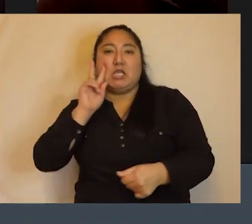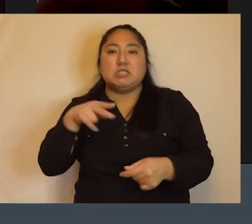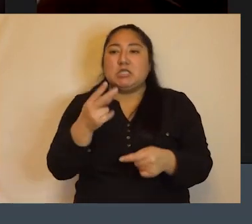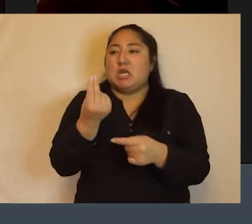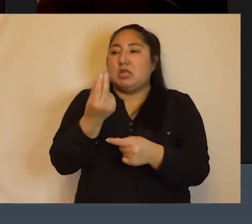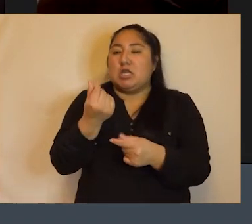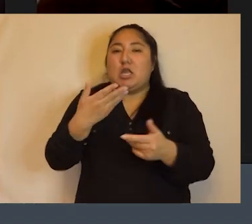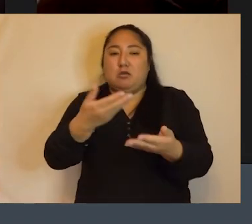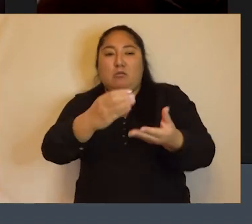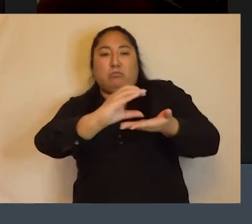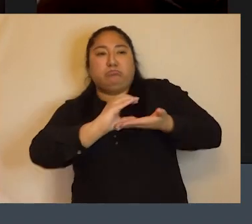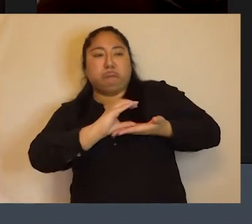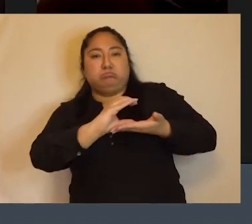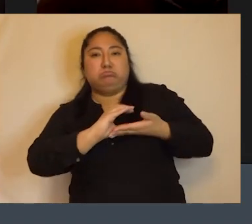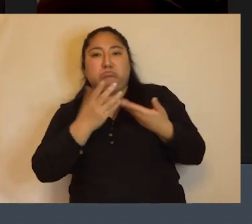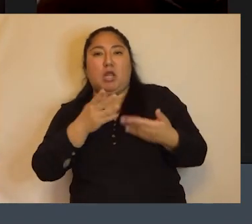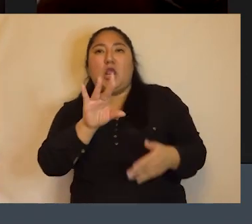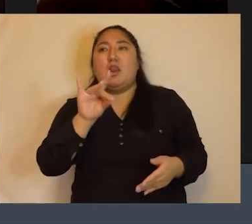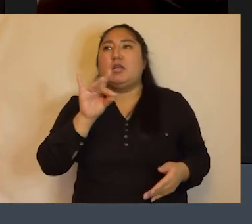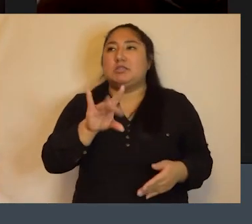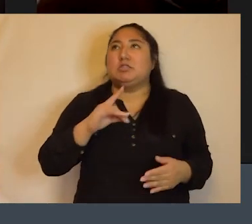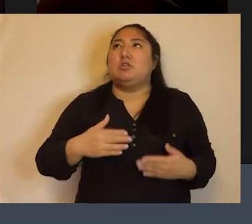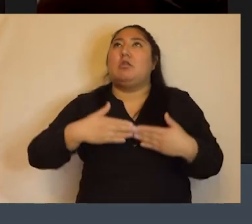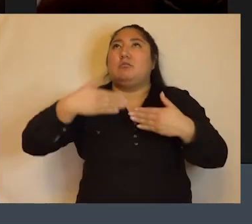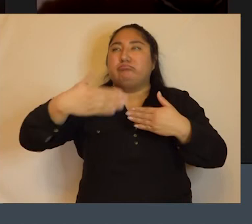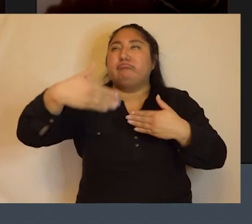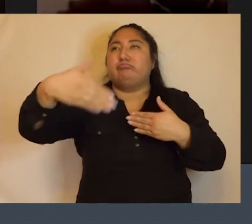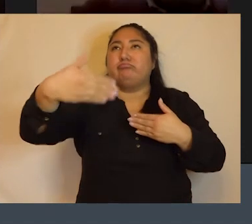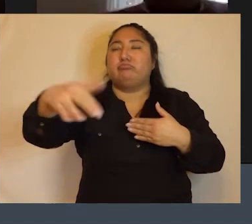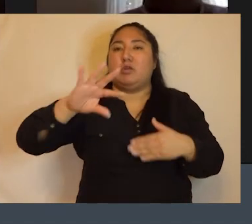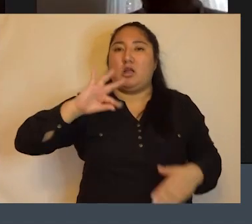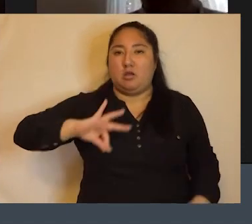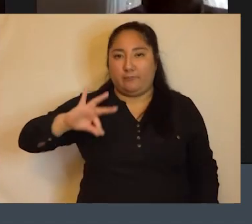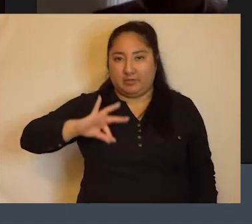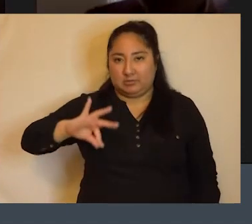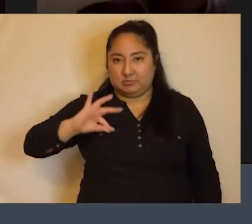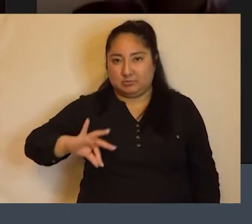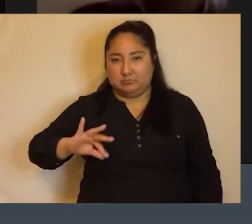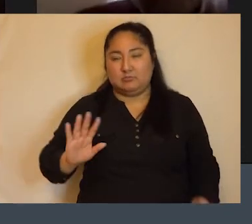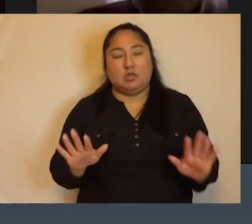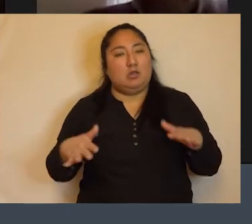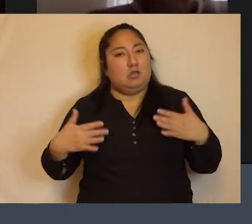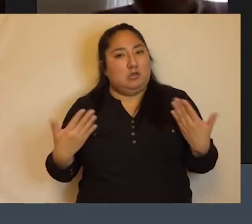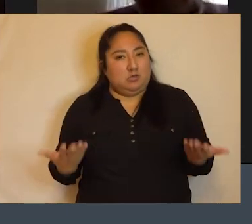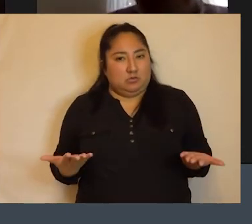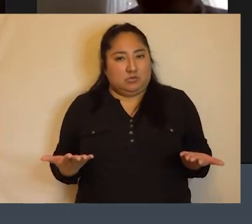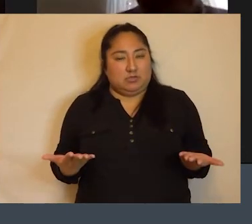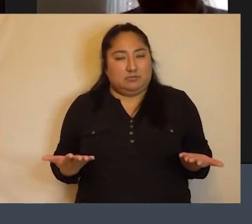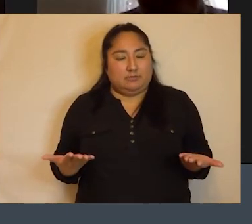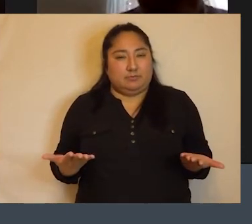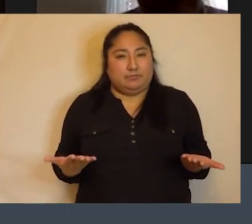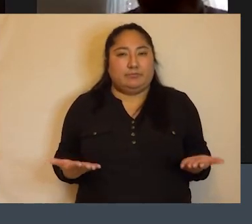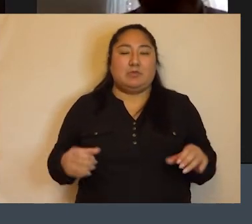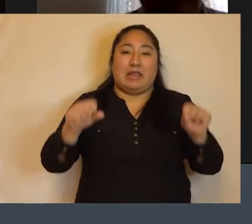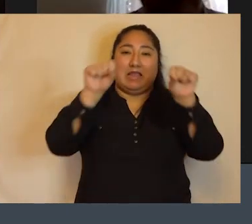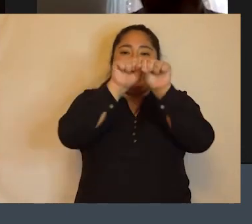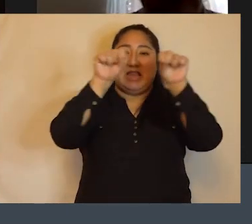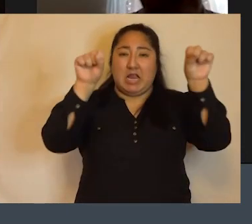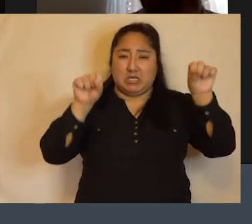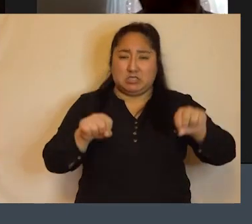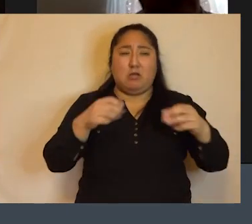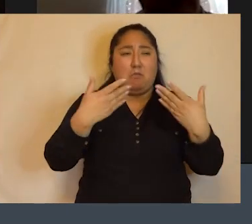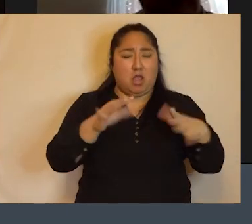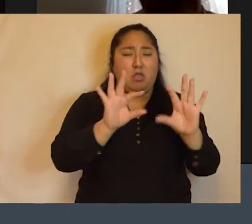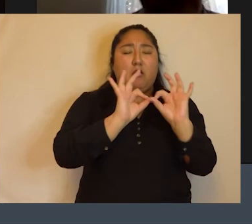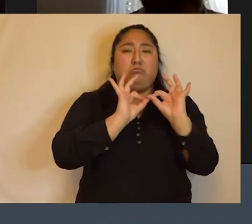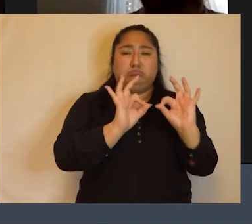mantenerse sin ingreso y tomando las decisiones de postergar la jubilación. Entonces, en los sistemas